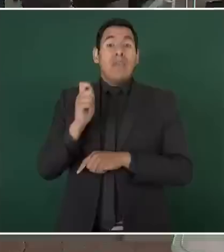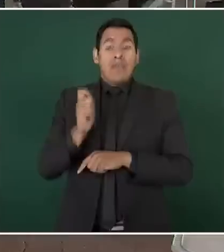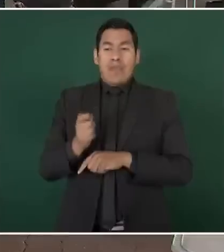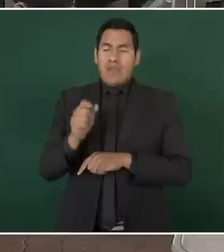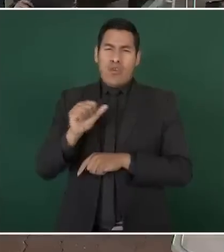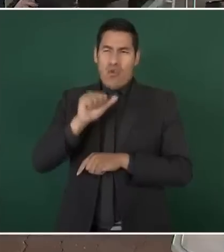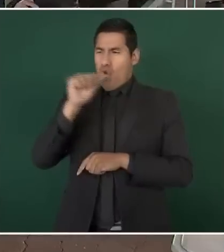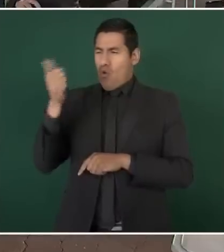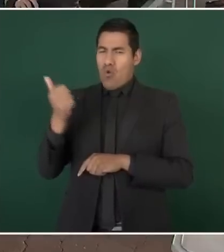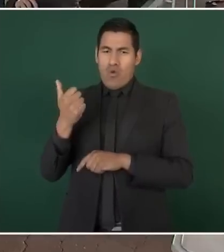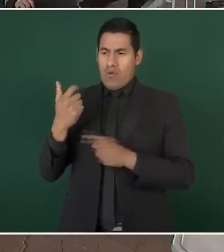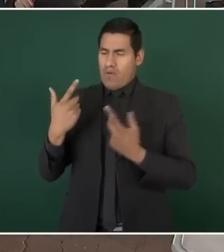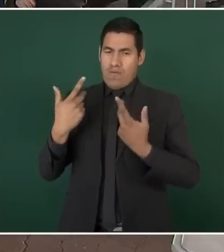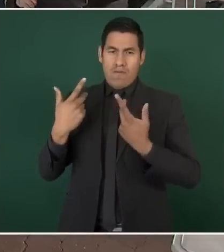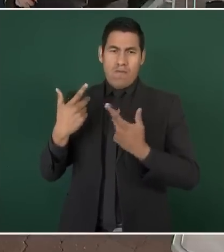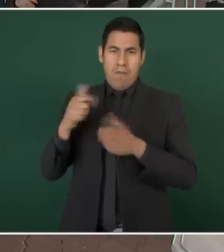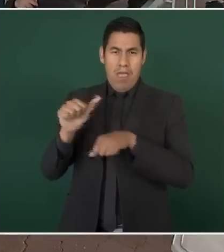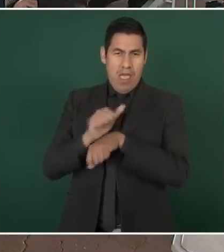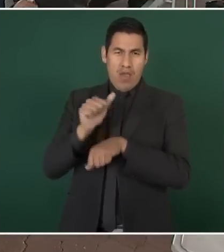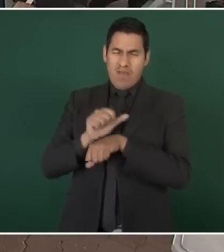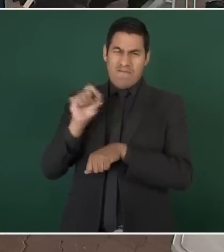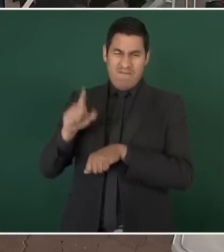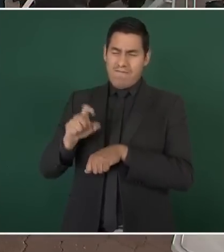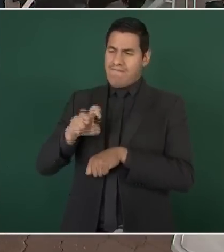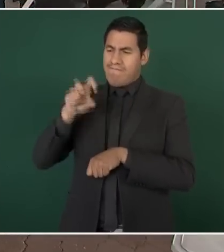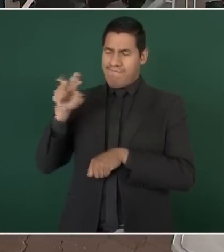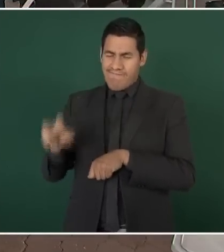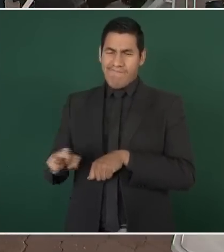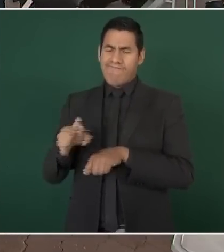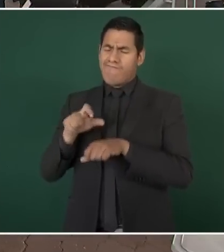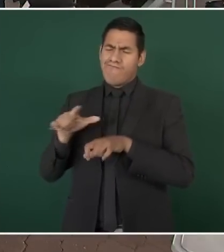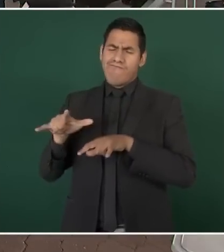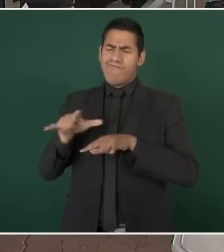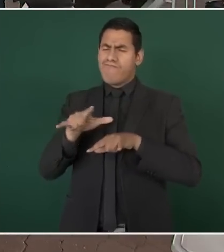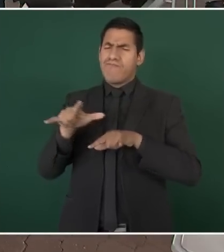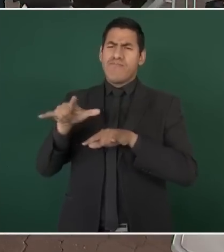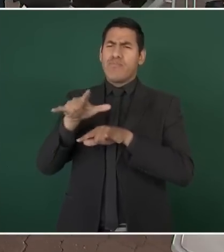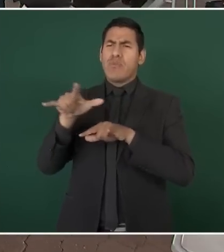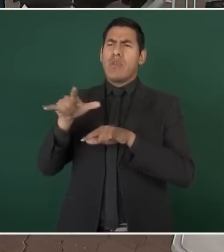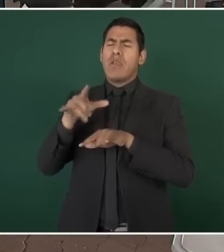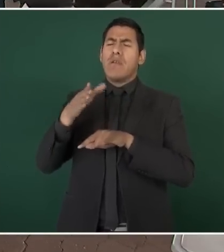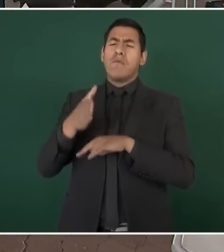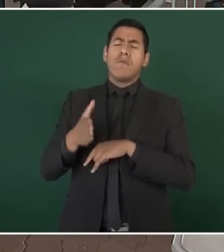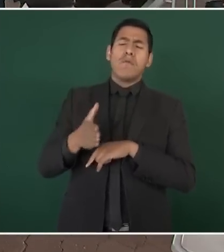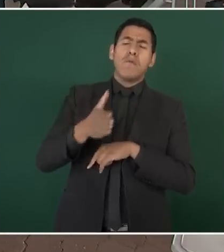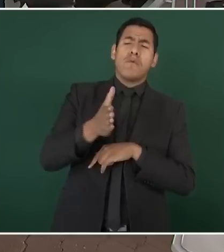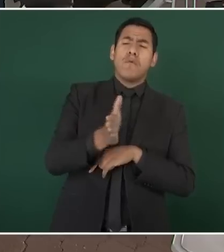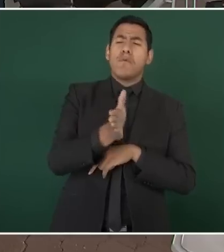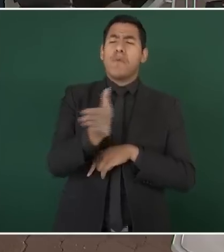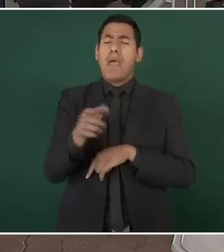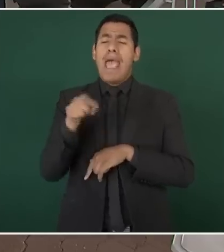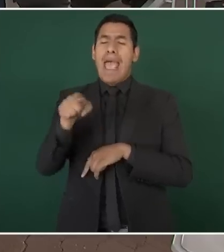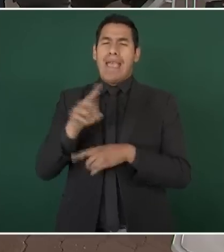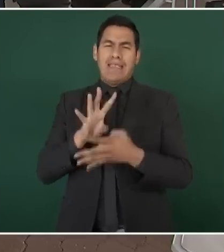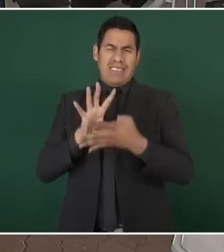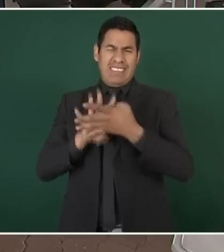sube a otro vehículo. Al llegar a la esquina oriente de la